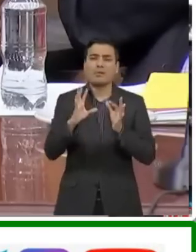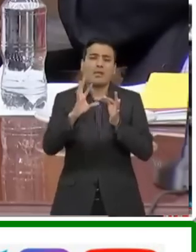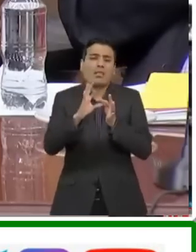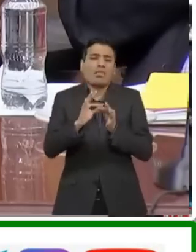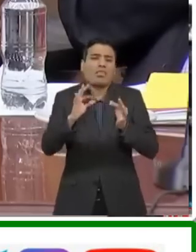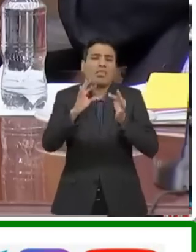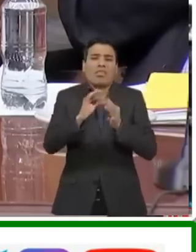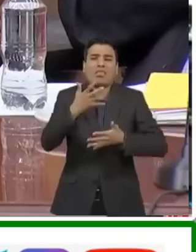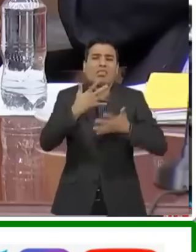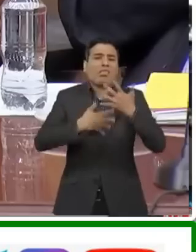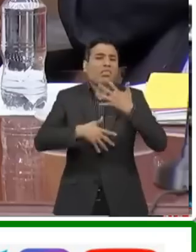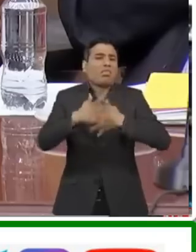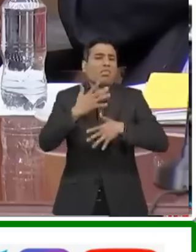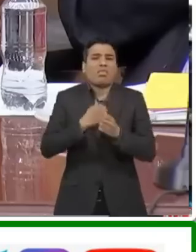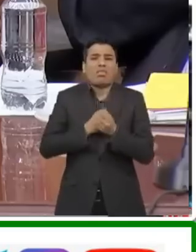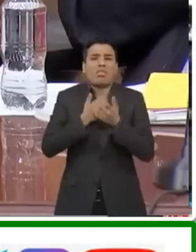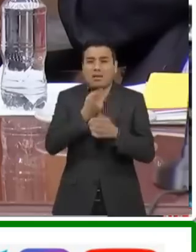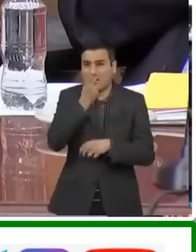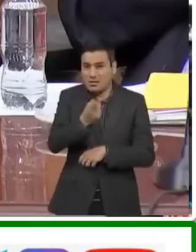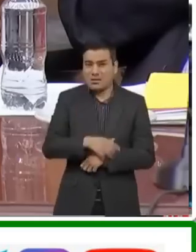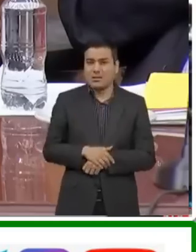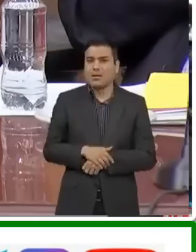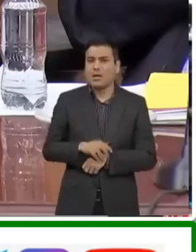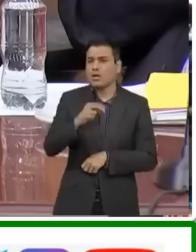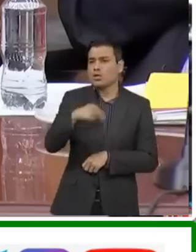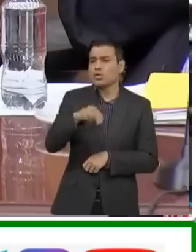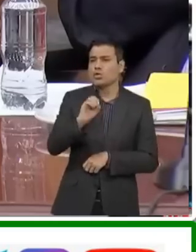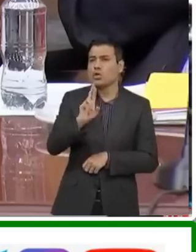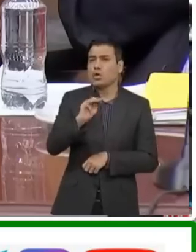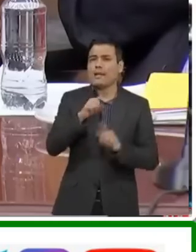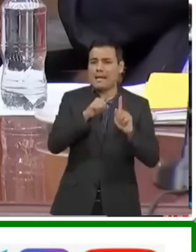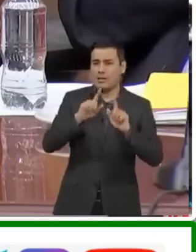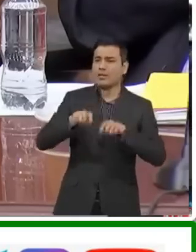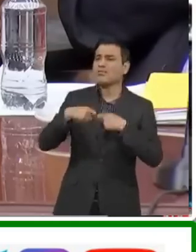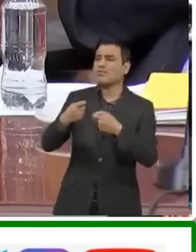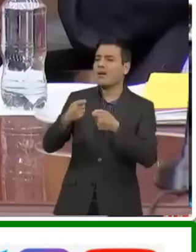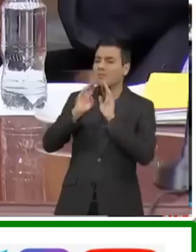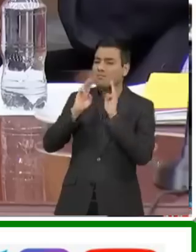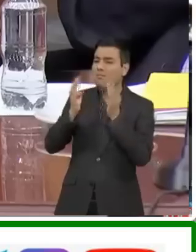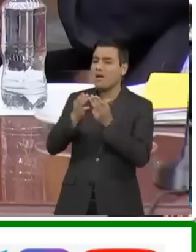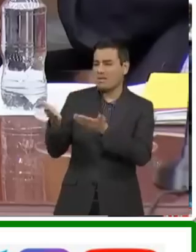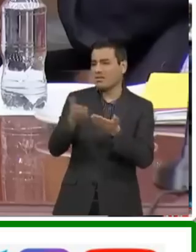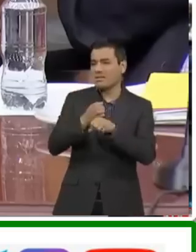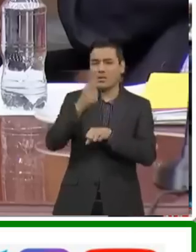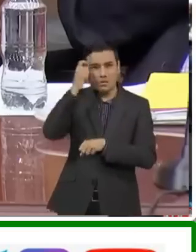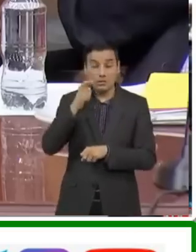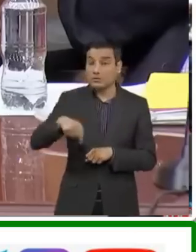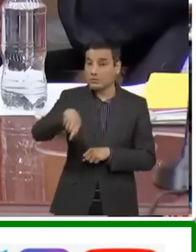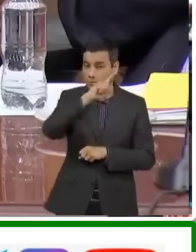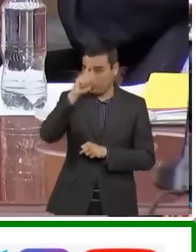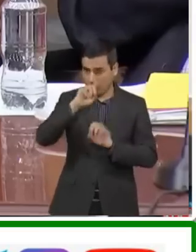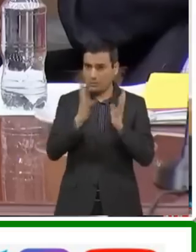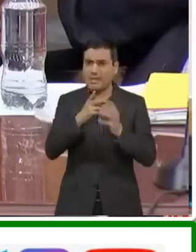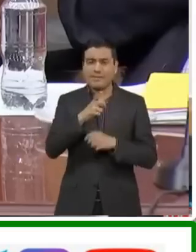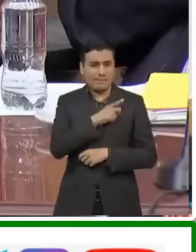tremendamente irresponsable, salió a decir que Añorbe le había entregado el Estado al crimen organizado. Este consejo debería de tomar acciones